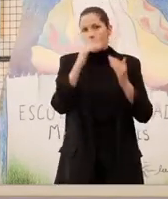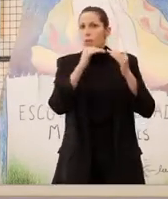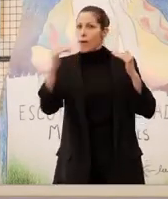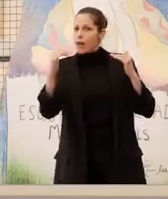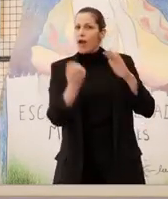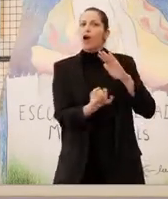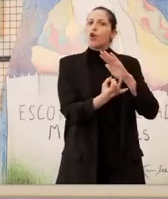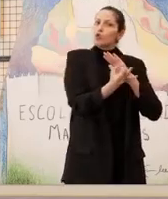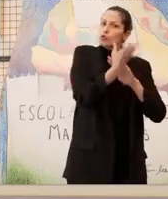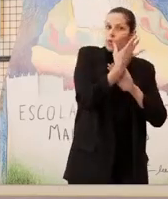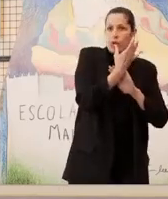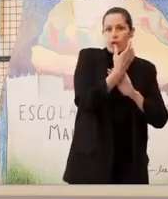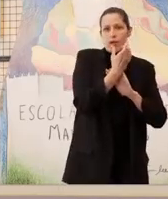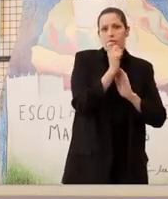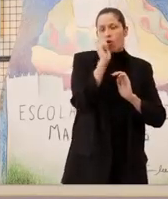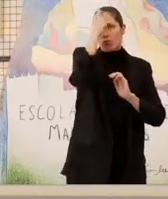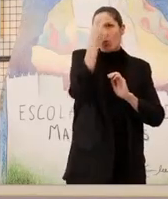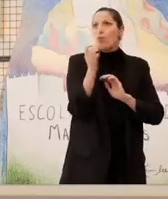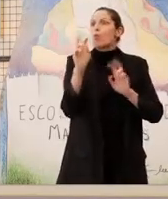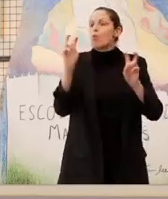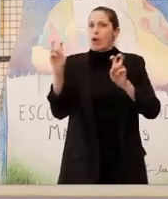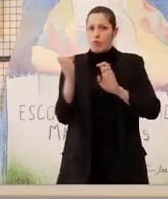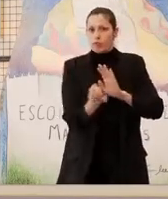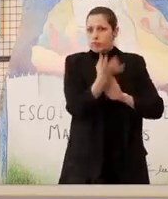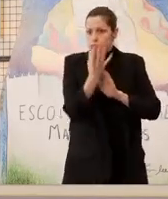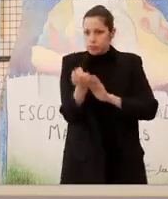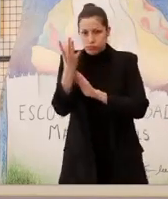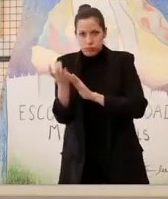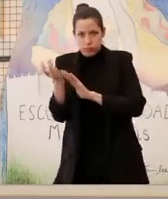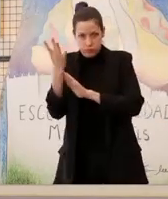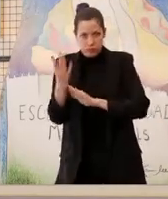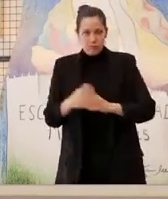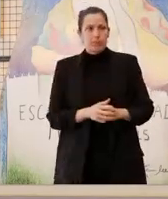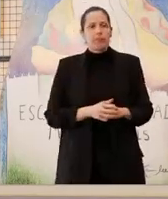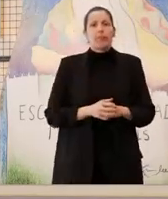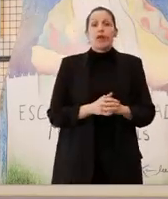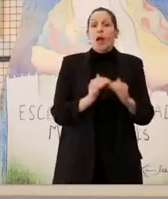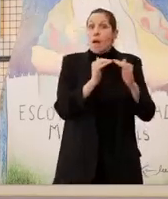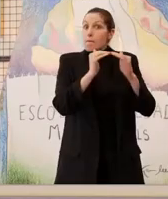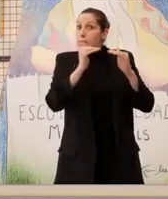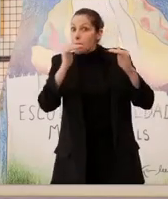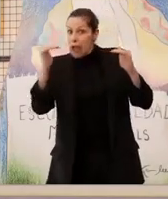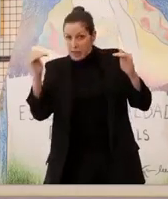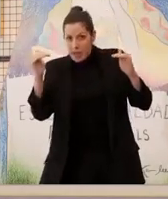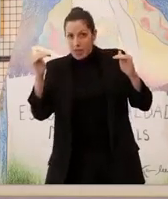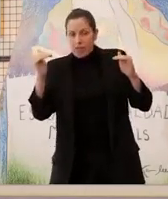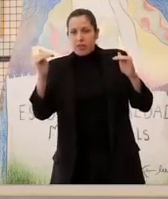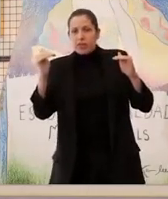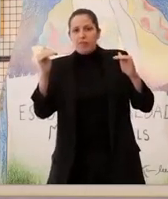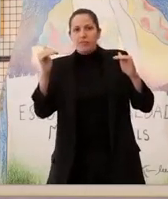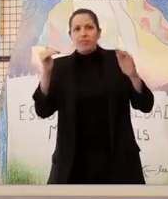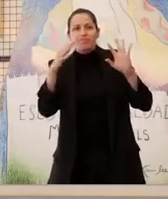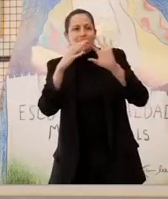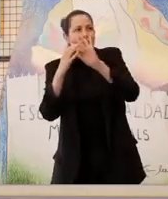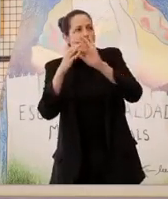se ha escrito mucho sobre su fundamentación epistemológica y la paridad ha sido ha sido fundamentada filosóficamente